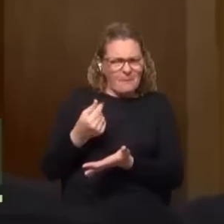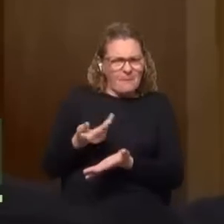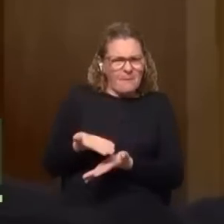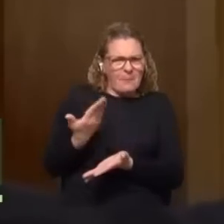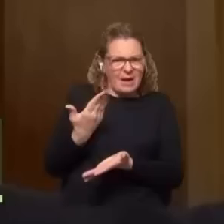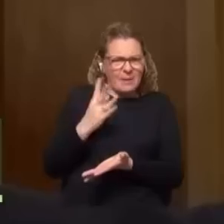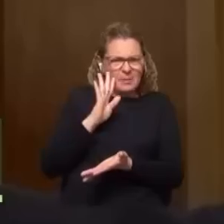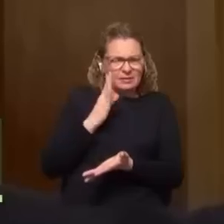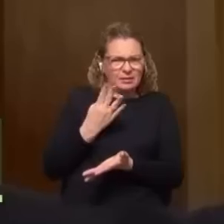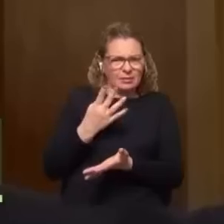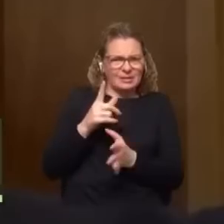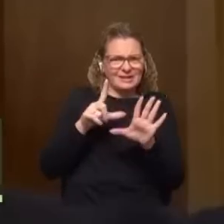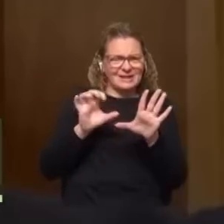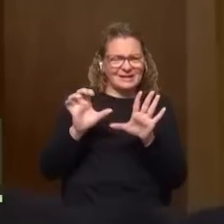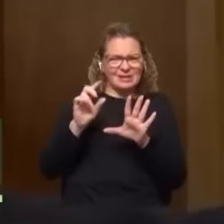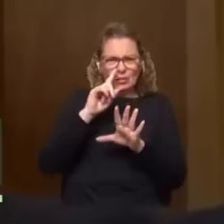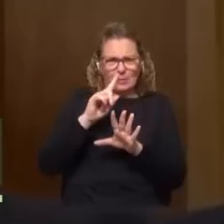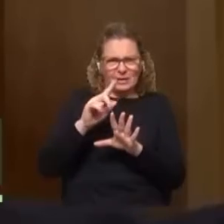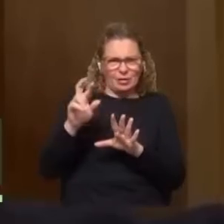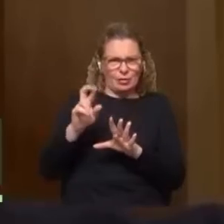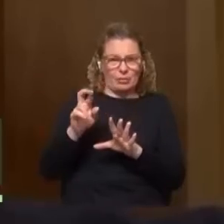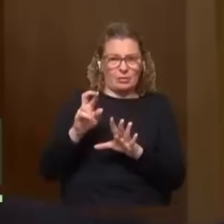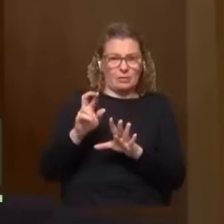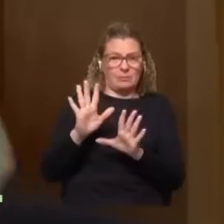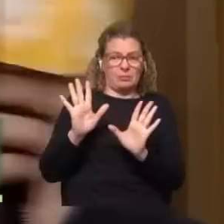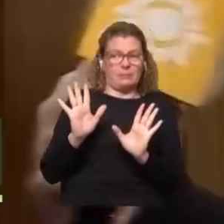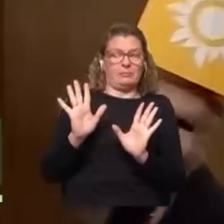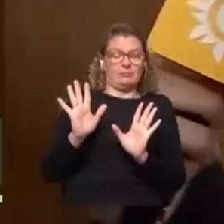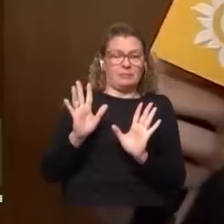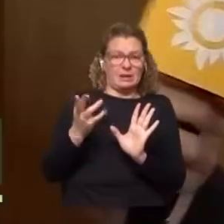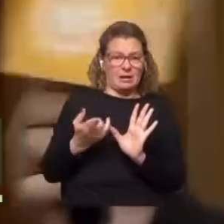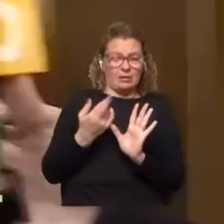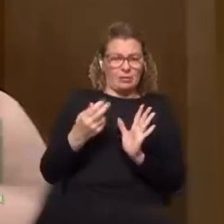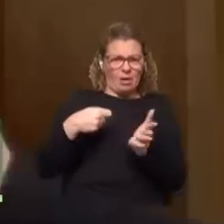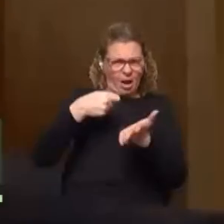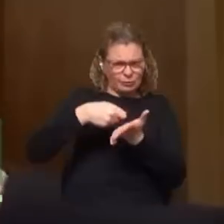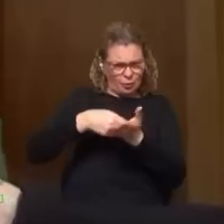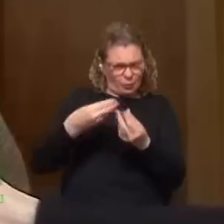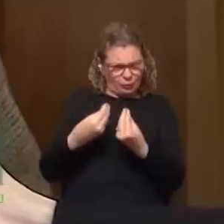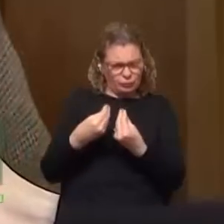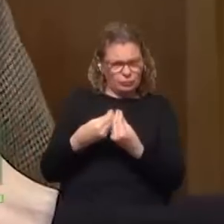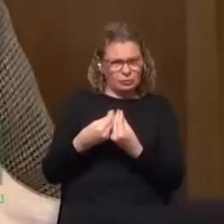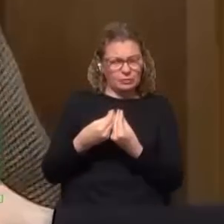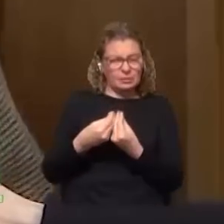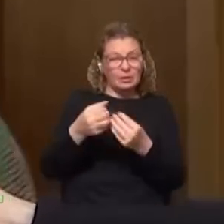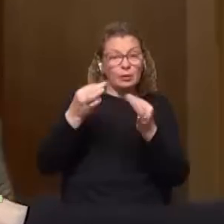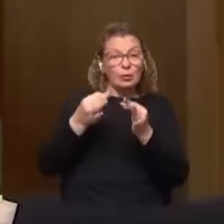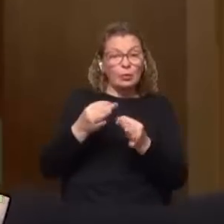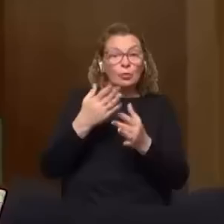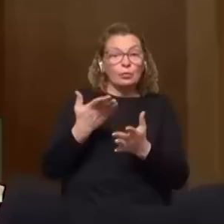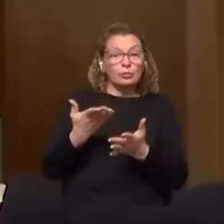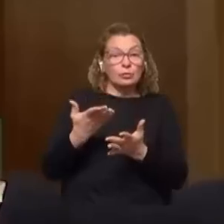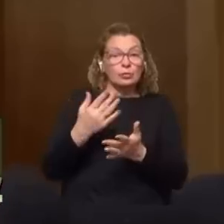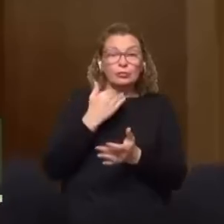que puedan redondear los 700 mil dólares una cosa bastante desusada bueno es que justamente no